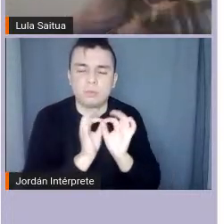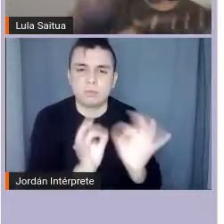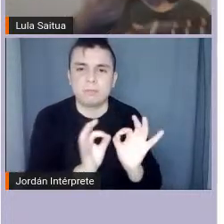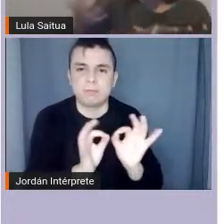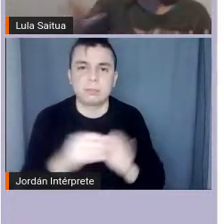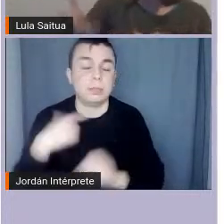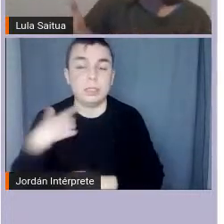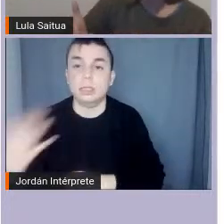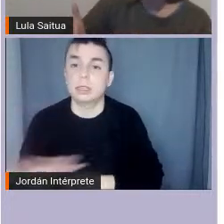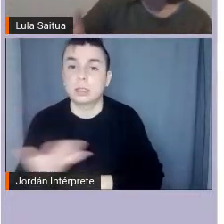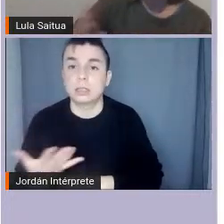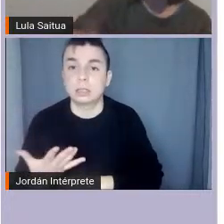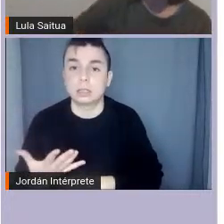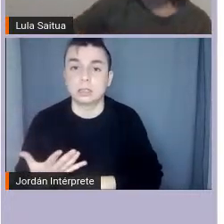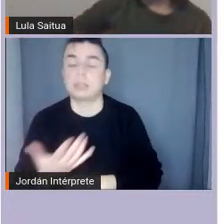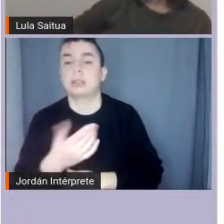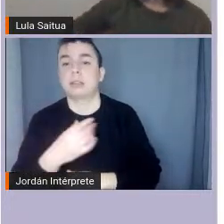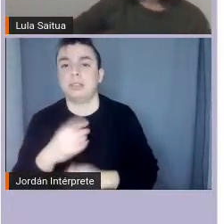cantamos.